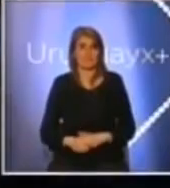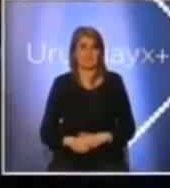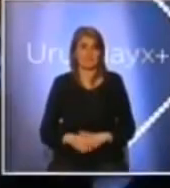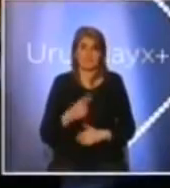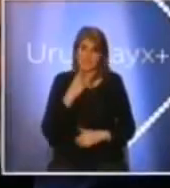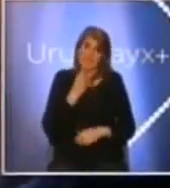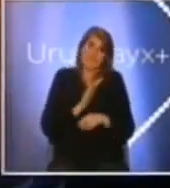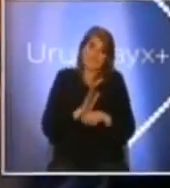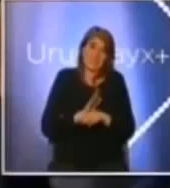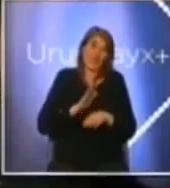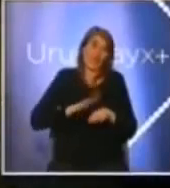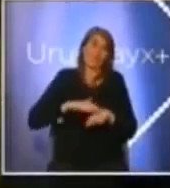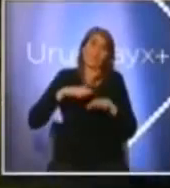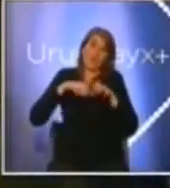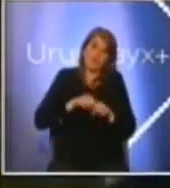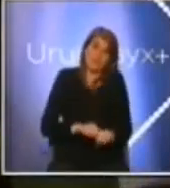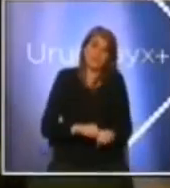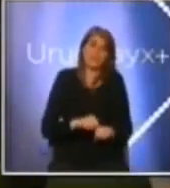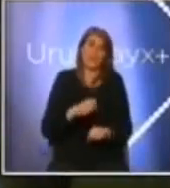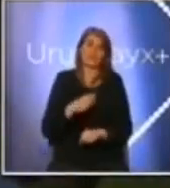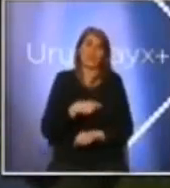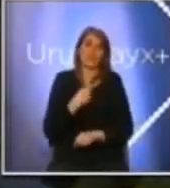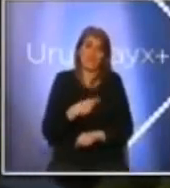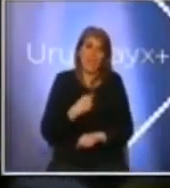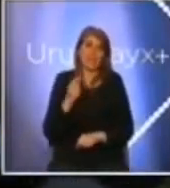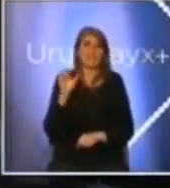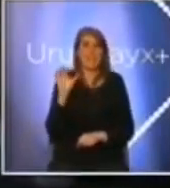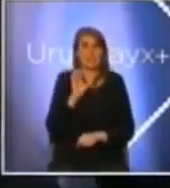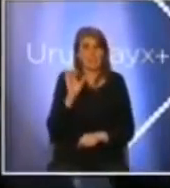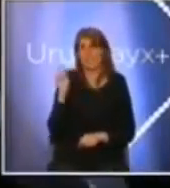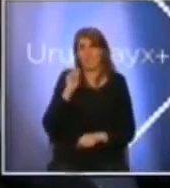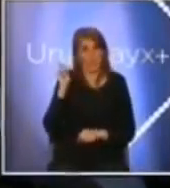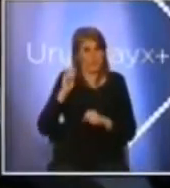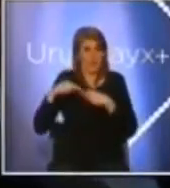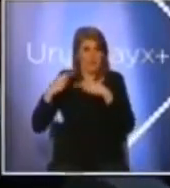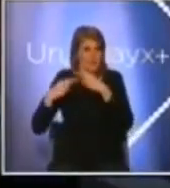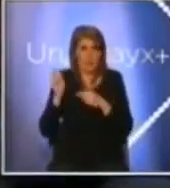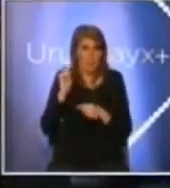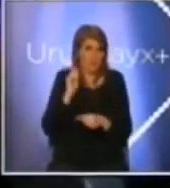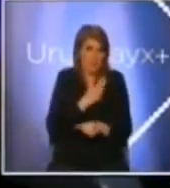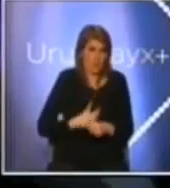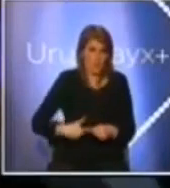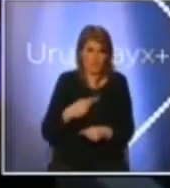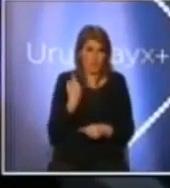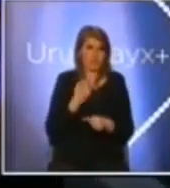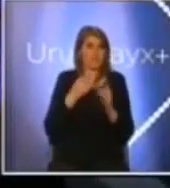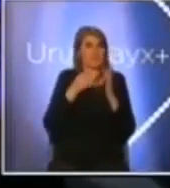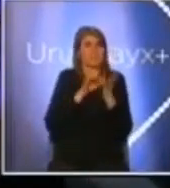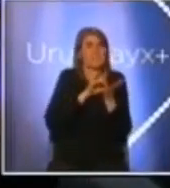digamos que el compromiso social de las empresas públicas, además de prestar servicios de calidad a toda la población y a